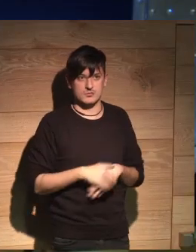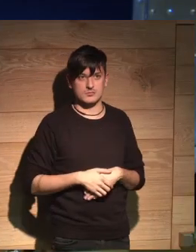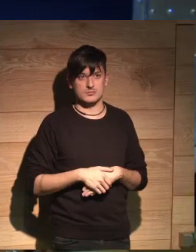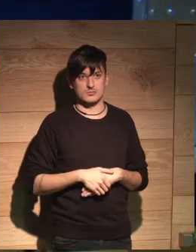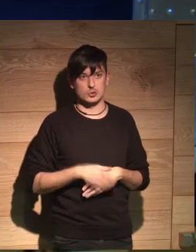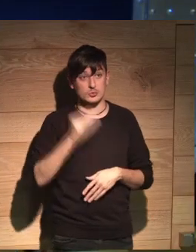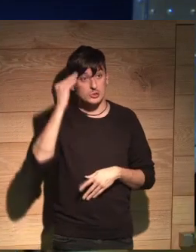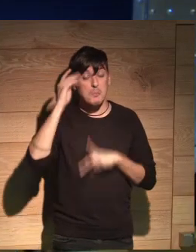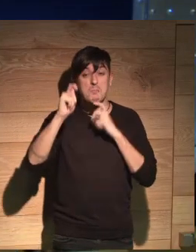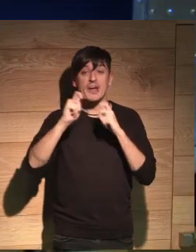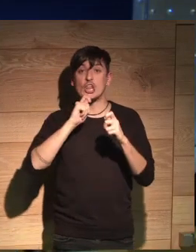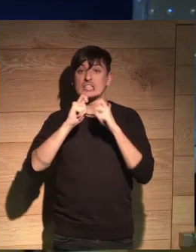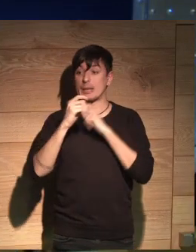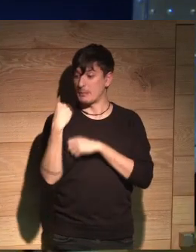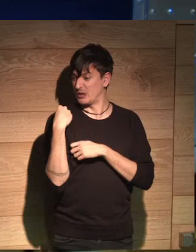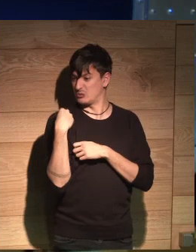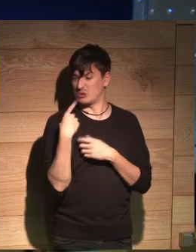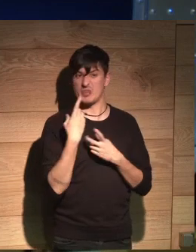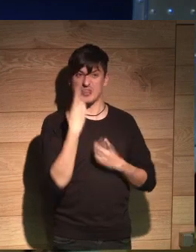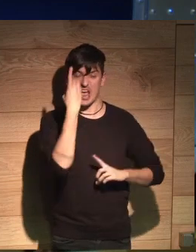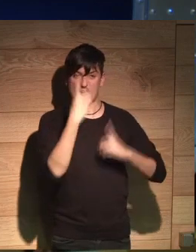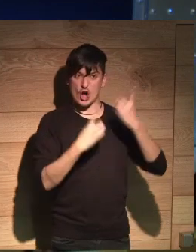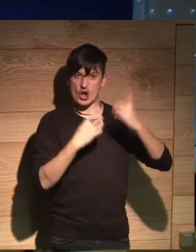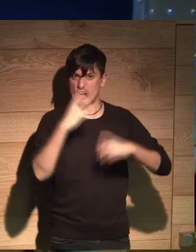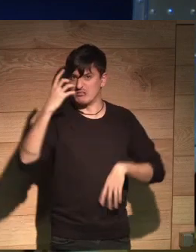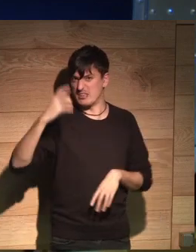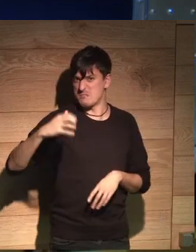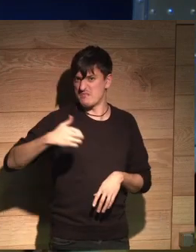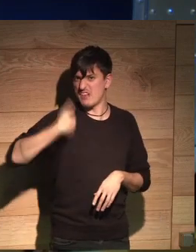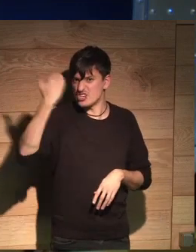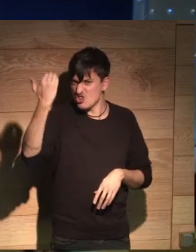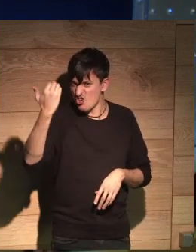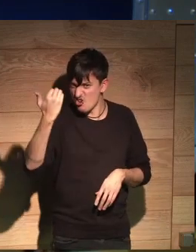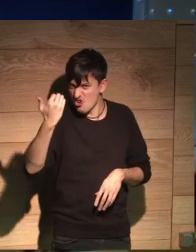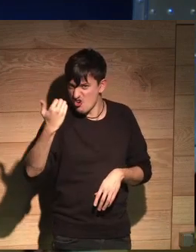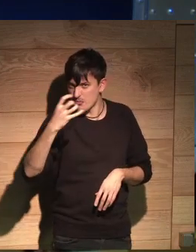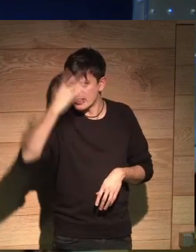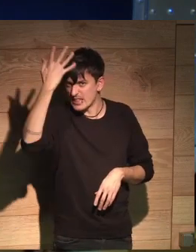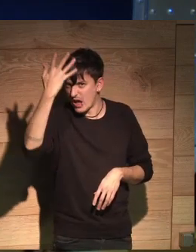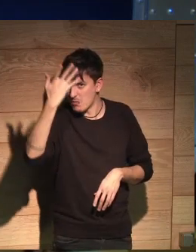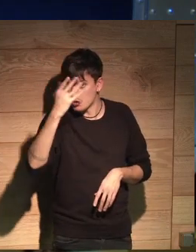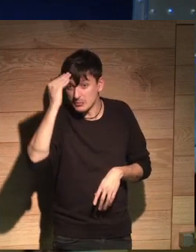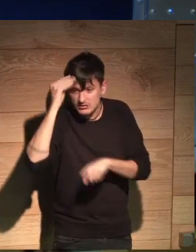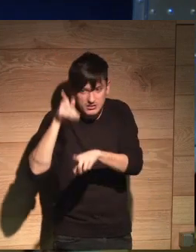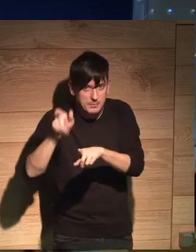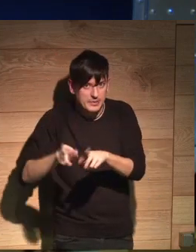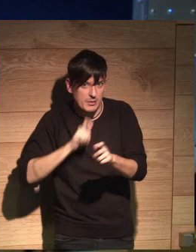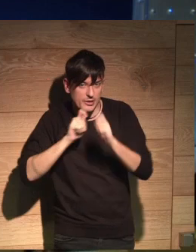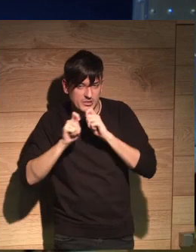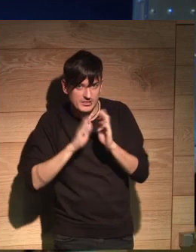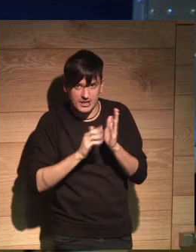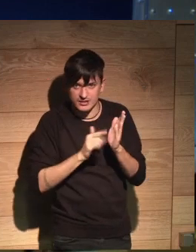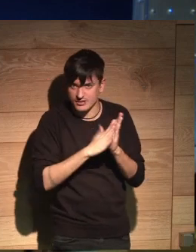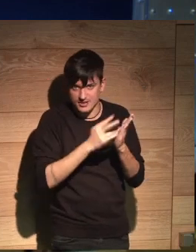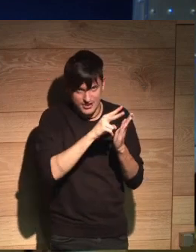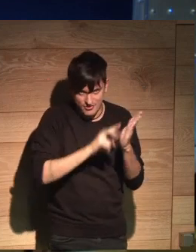Yo creo que el periodista que me preguntó si los diálogos eran ficticios no se había leído el libro, ¿vale? ¿Por qué? Porque hay un capítulo que va dedicado a hablar con